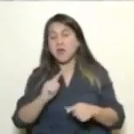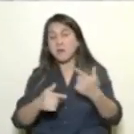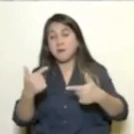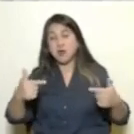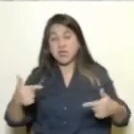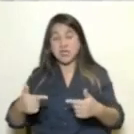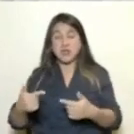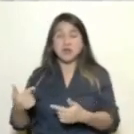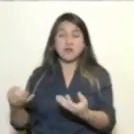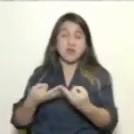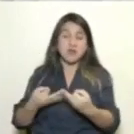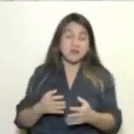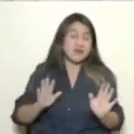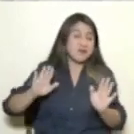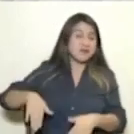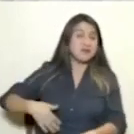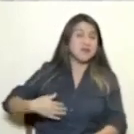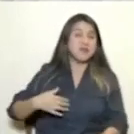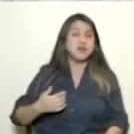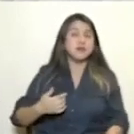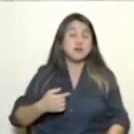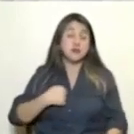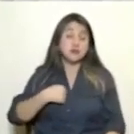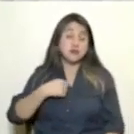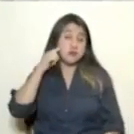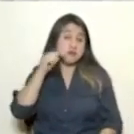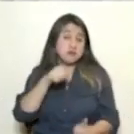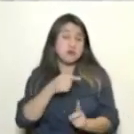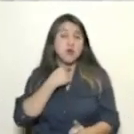real, cada uno gobierna como le parece.